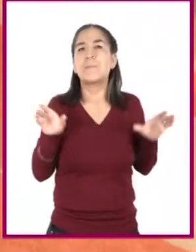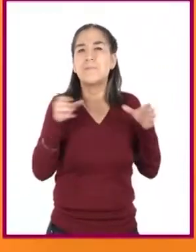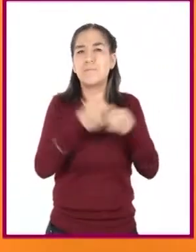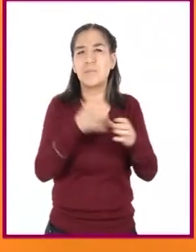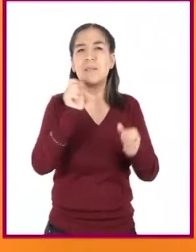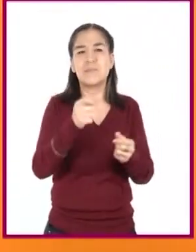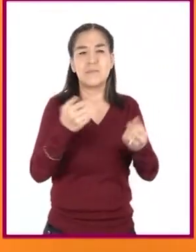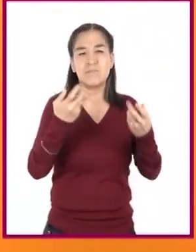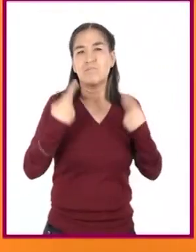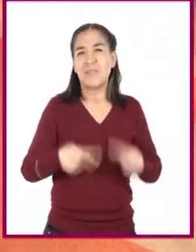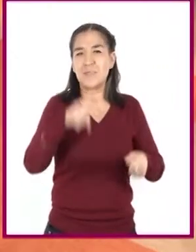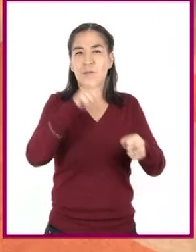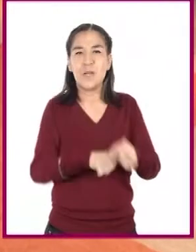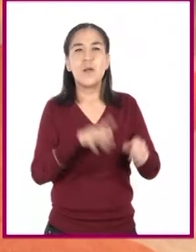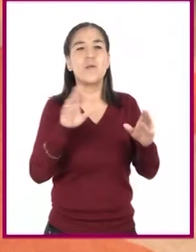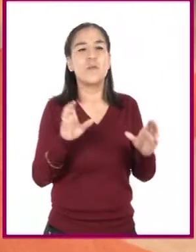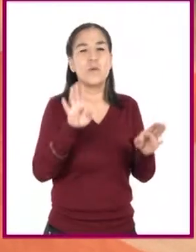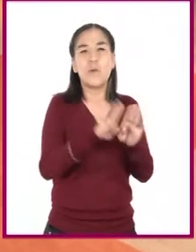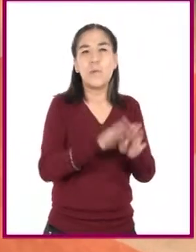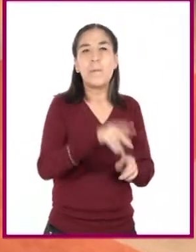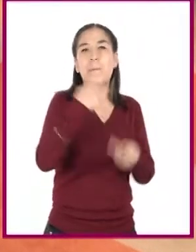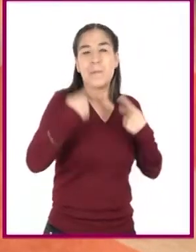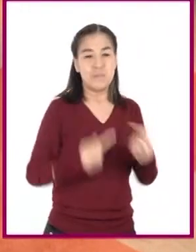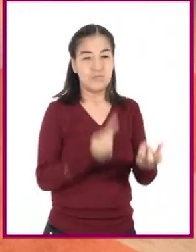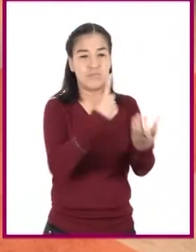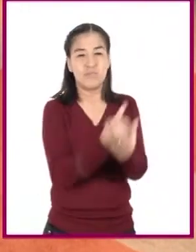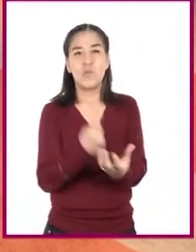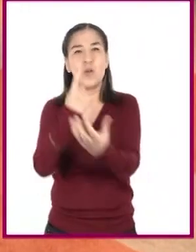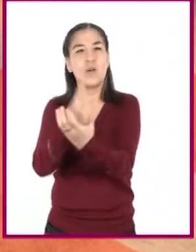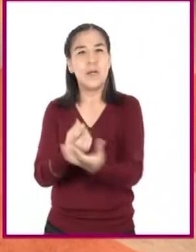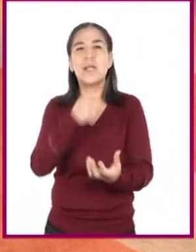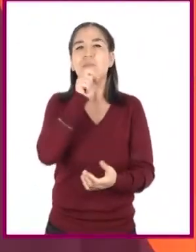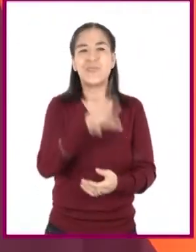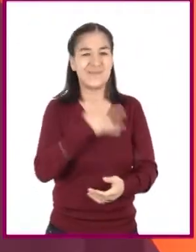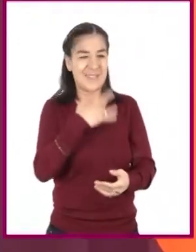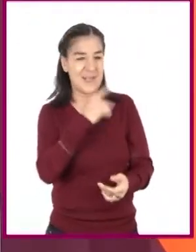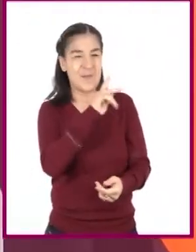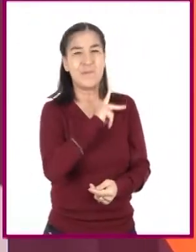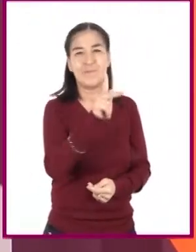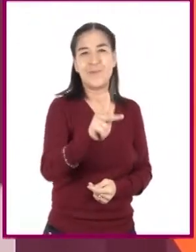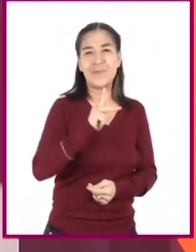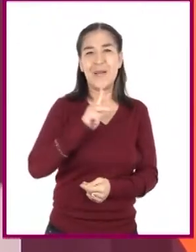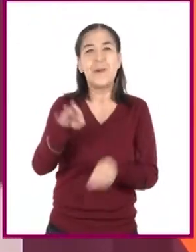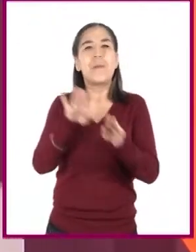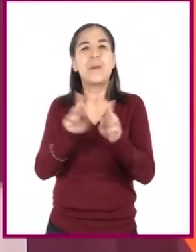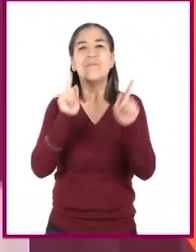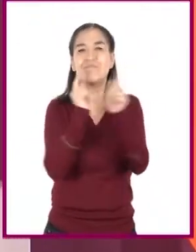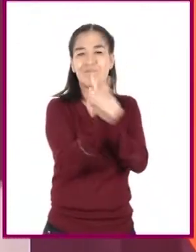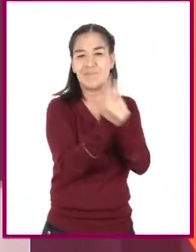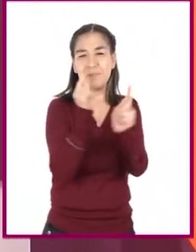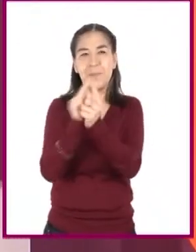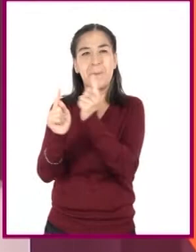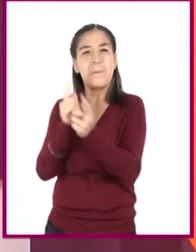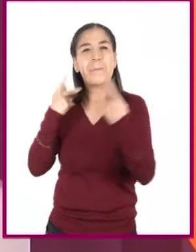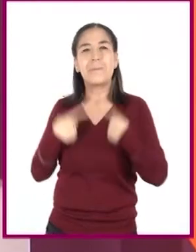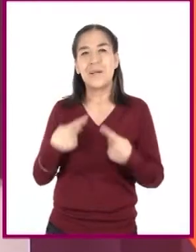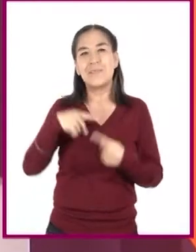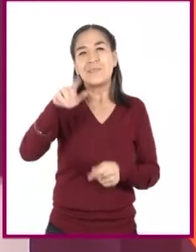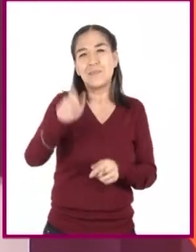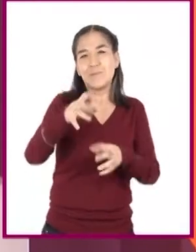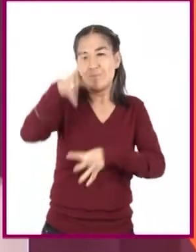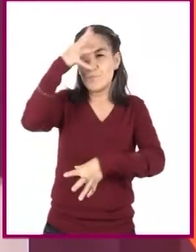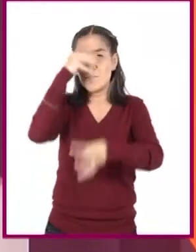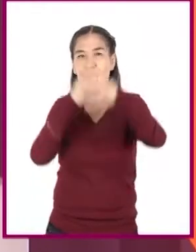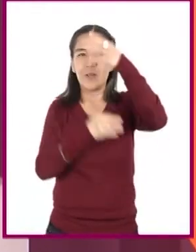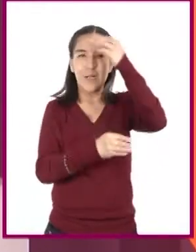individuo reconoce su pertenencia a un grupo determinado o comunidad. Es en la interacción con sus integrantes que se obtienen saberes